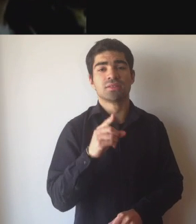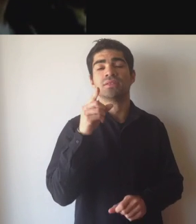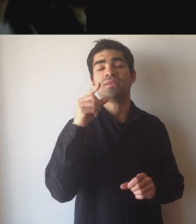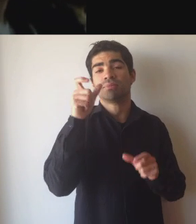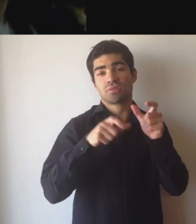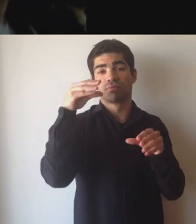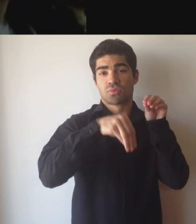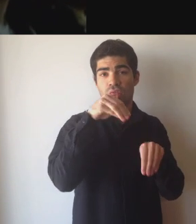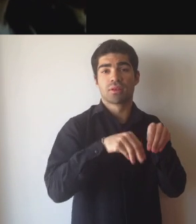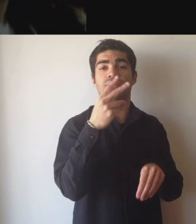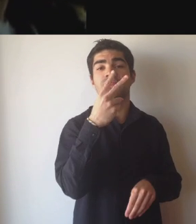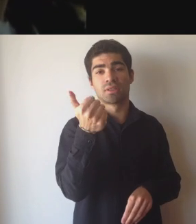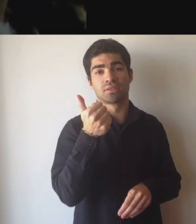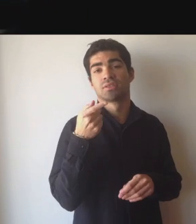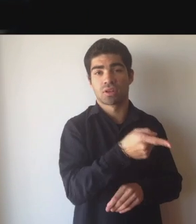Bueno,